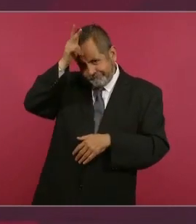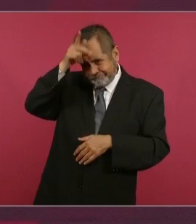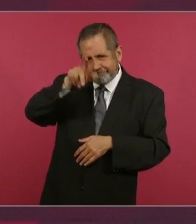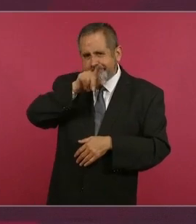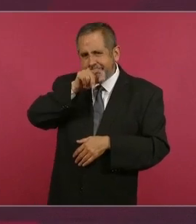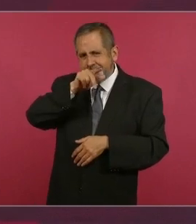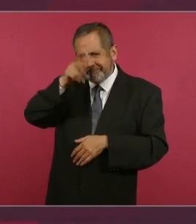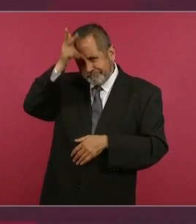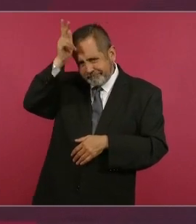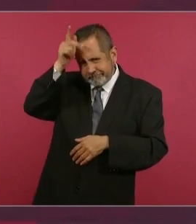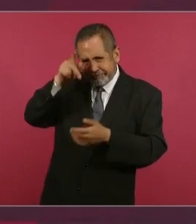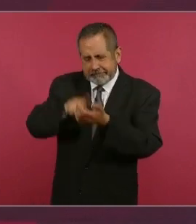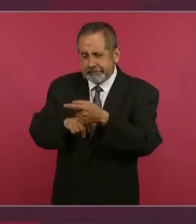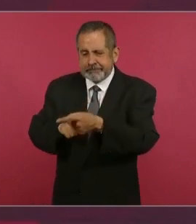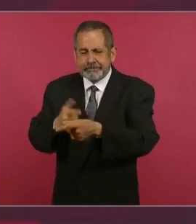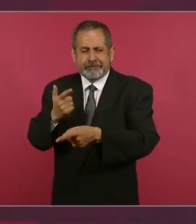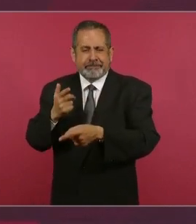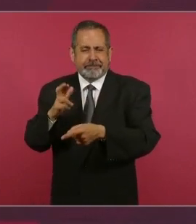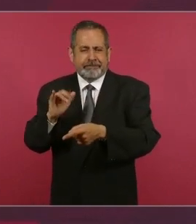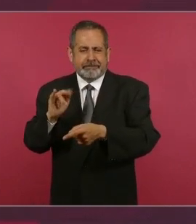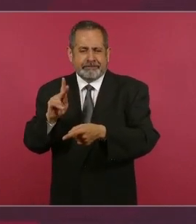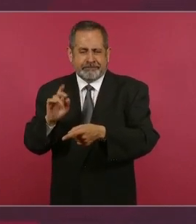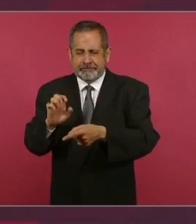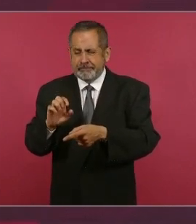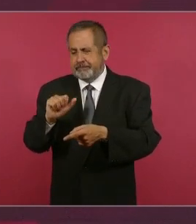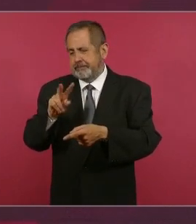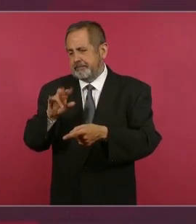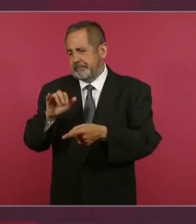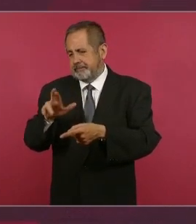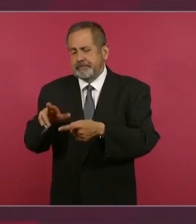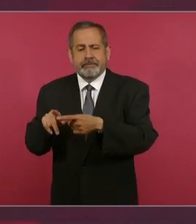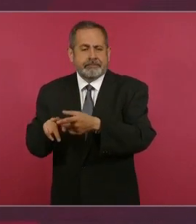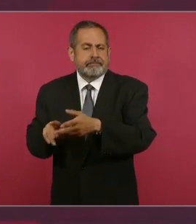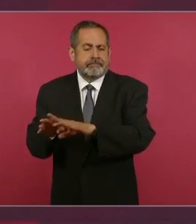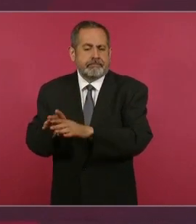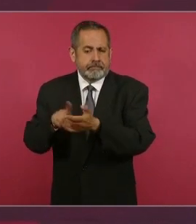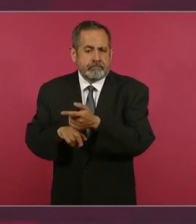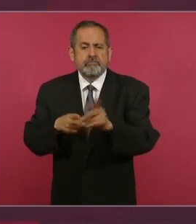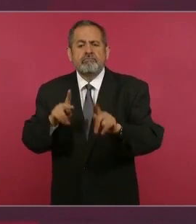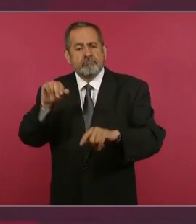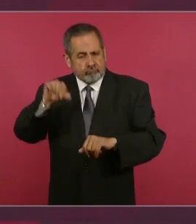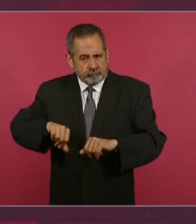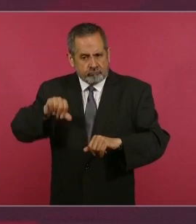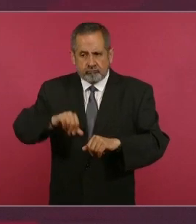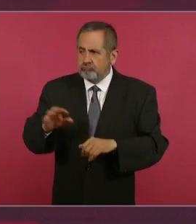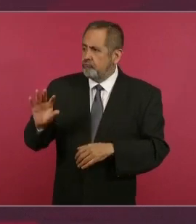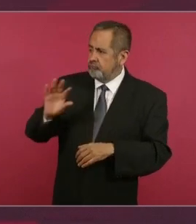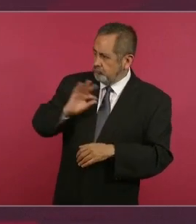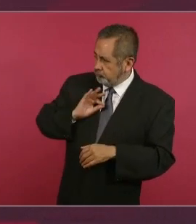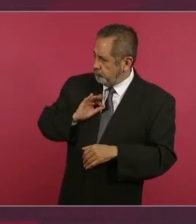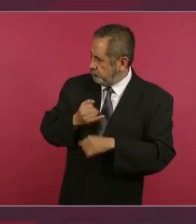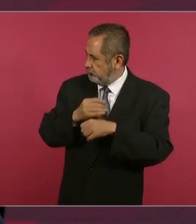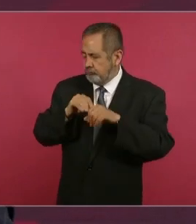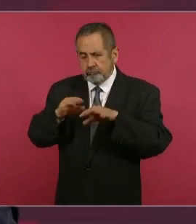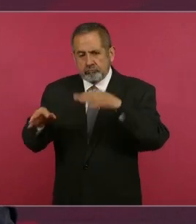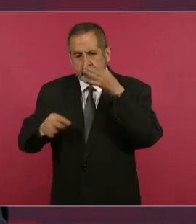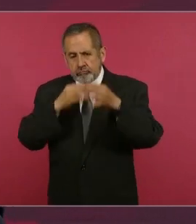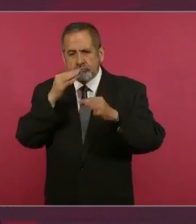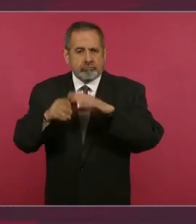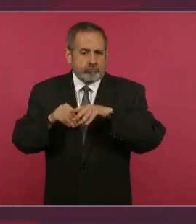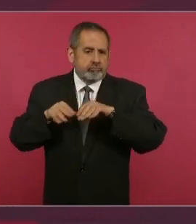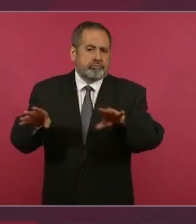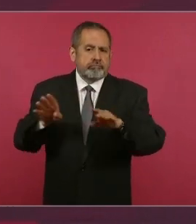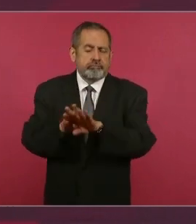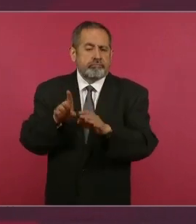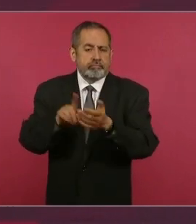este caso, estos primeros casos. Pero hoy nos van a informar tanto de agricultura